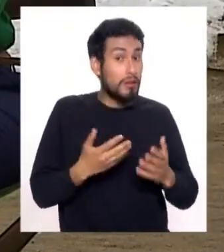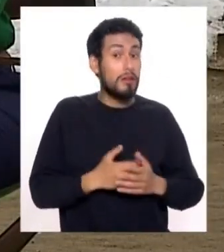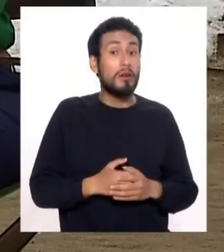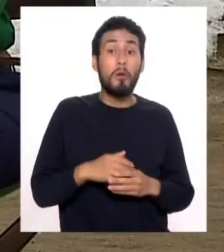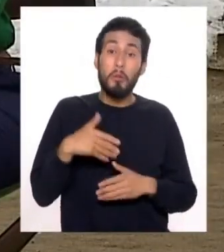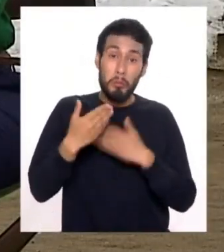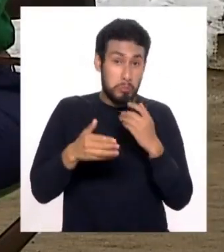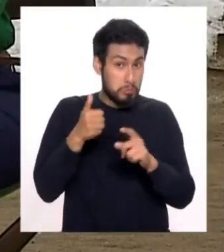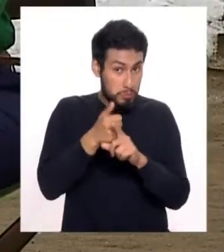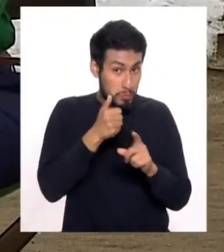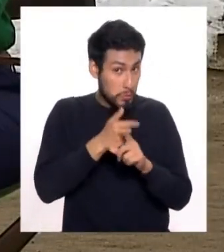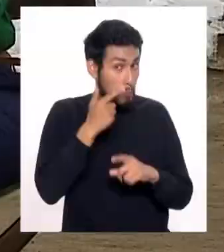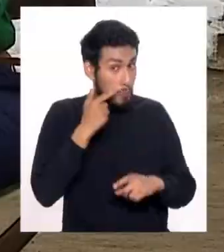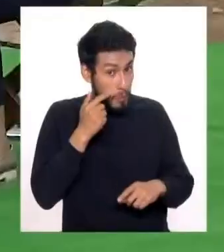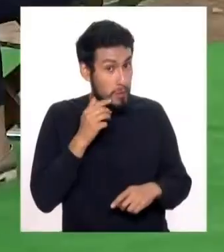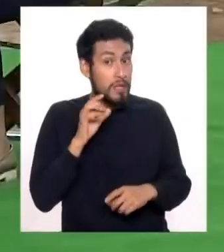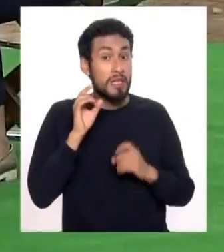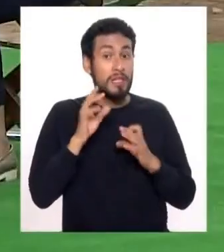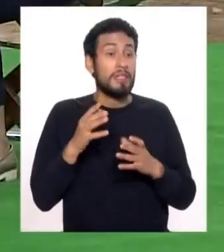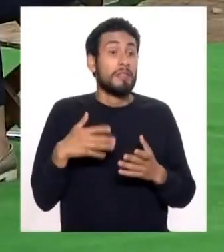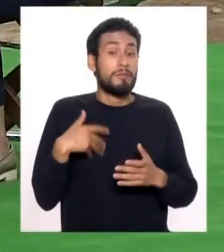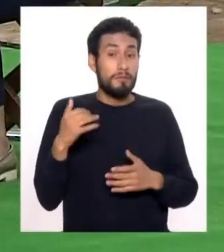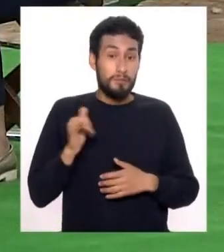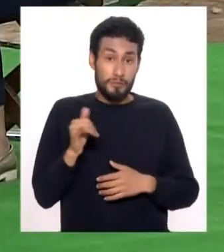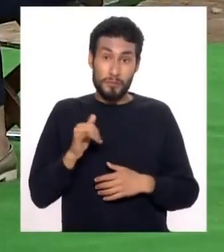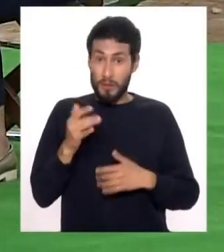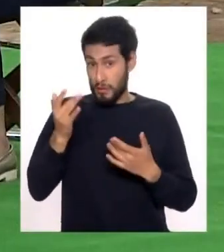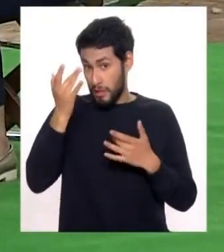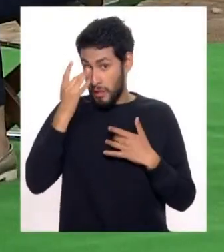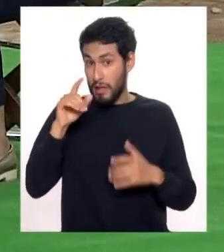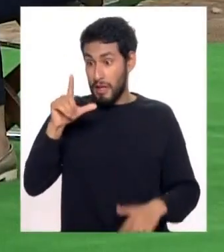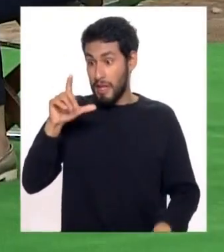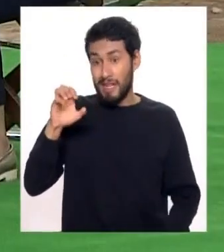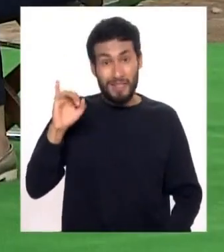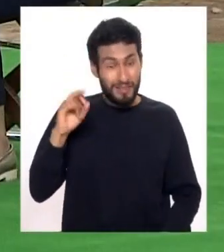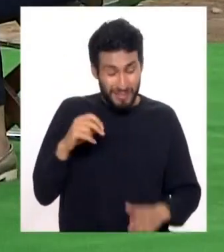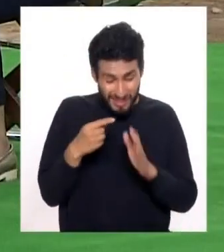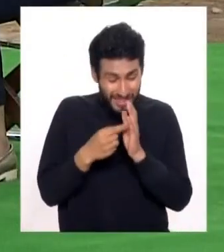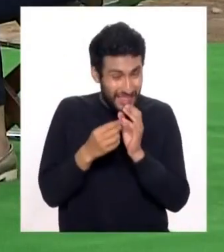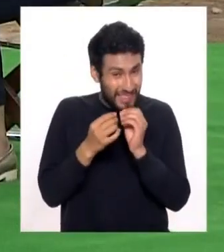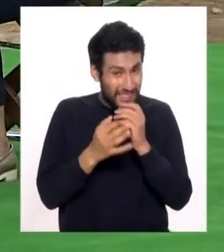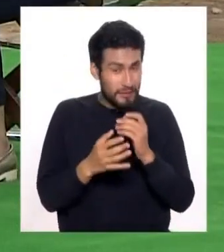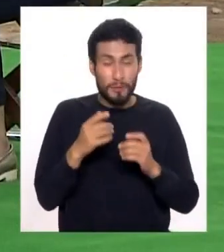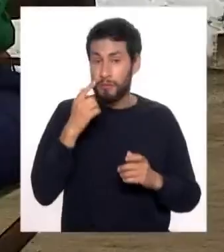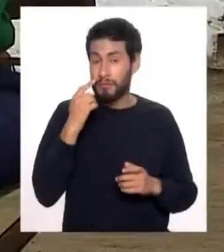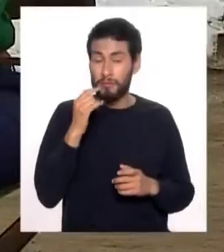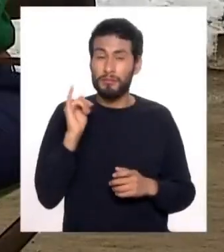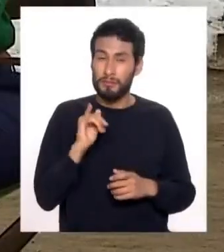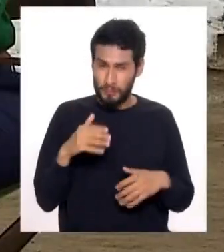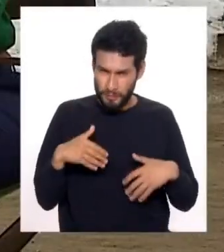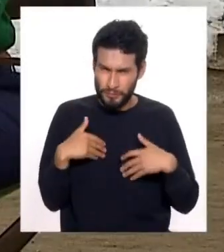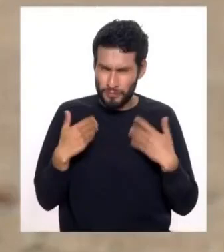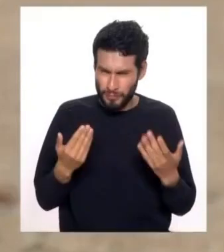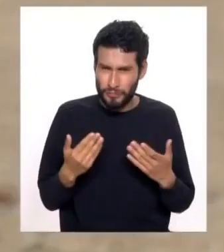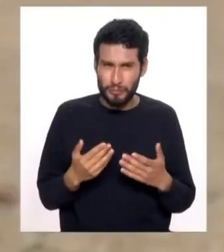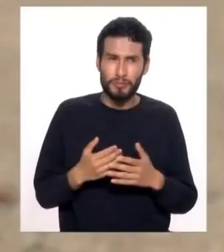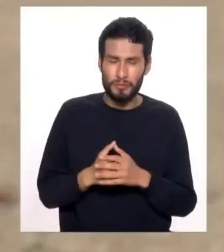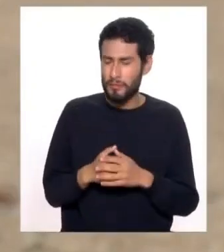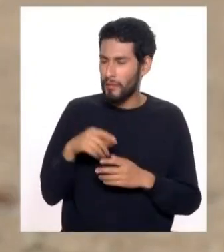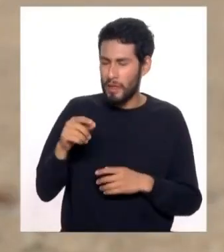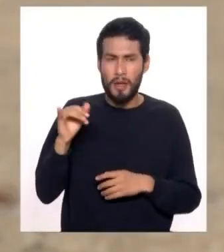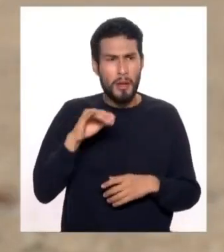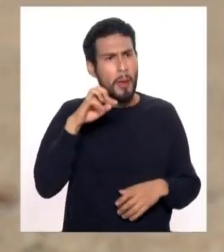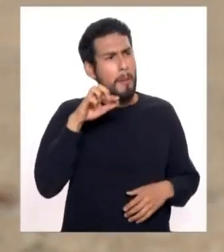se puede hacer en los hombrecitos. Si ellos tienen también una lesión determinada, en los hombres también se hace ese examen. Se hace Papá